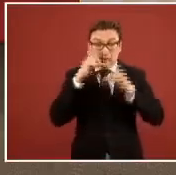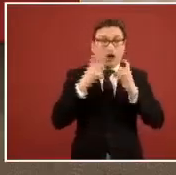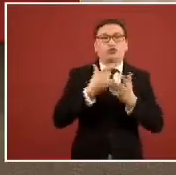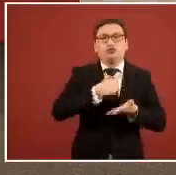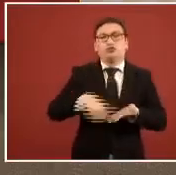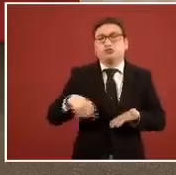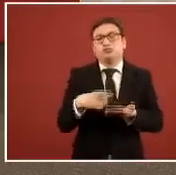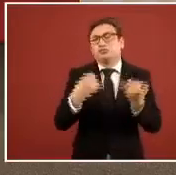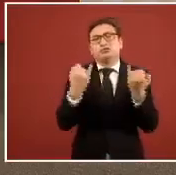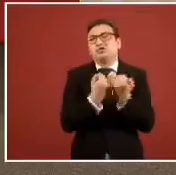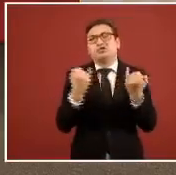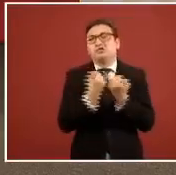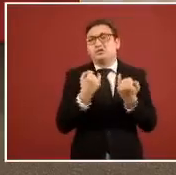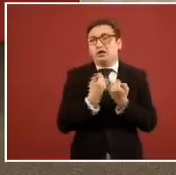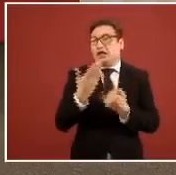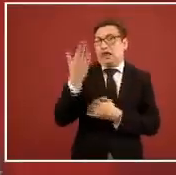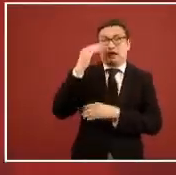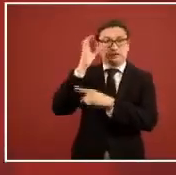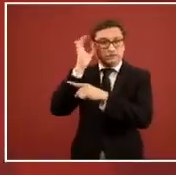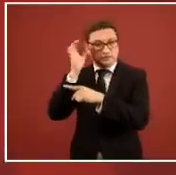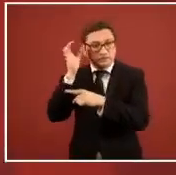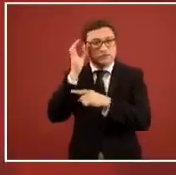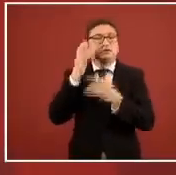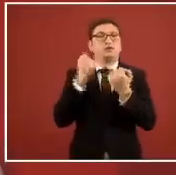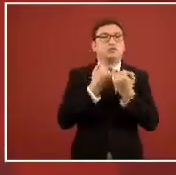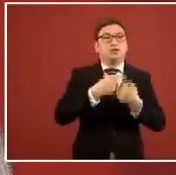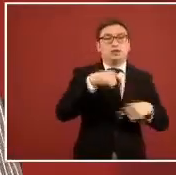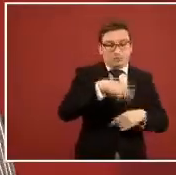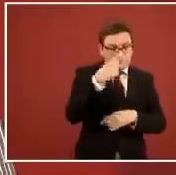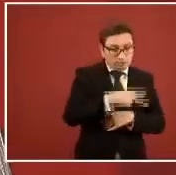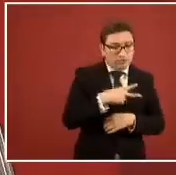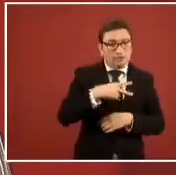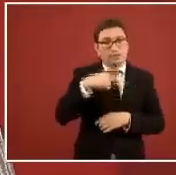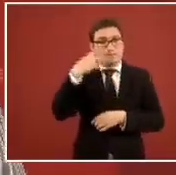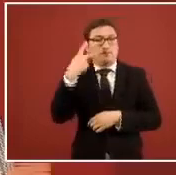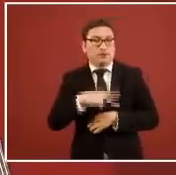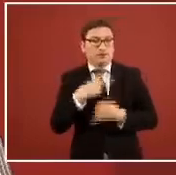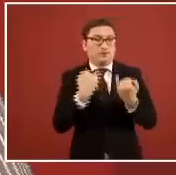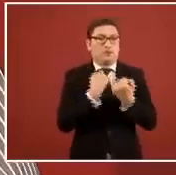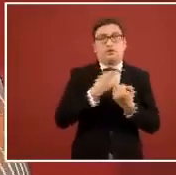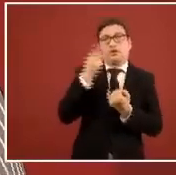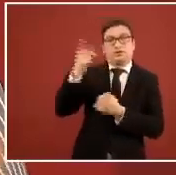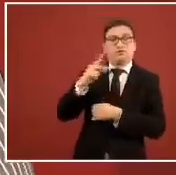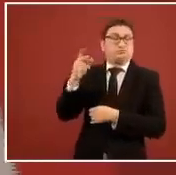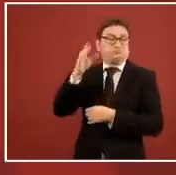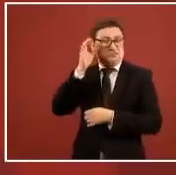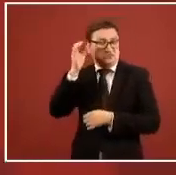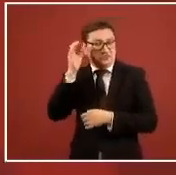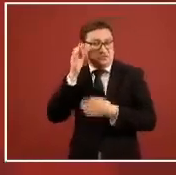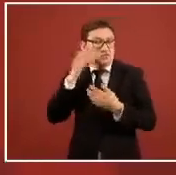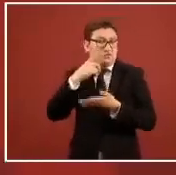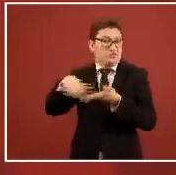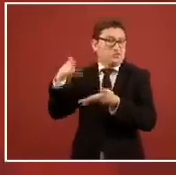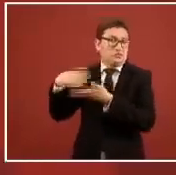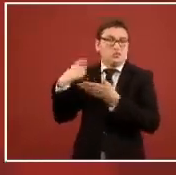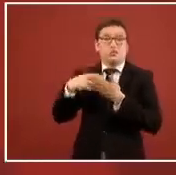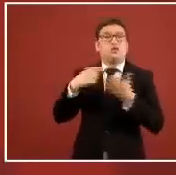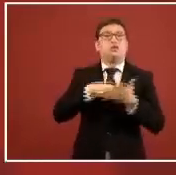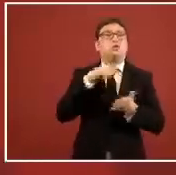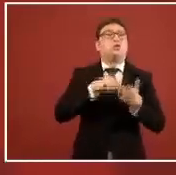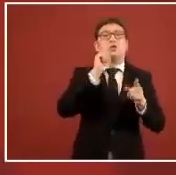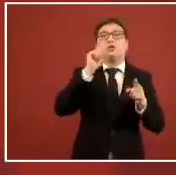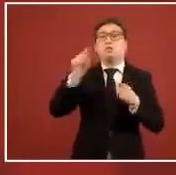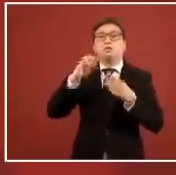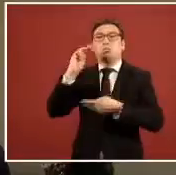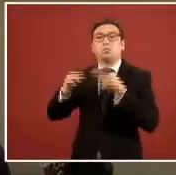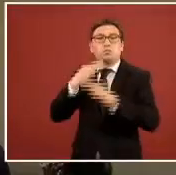compra también, así como en su momento lo hizo China comprándolo en México. México lo compra hoy en China, que es otro de los sitios mundiales